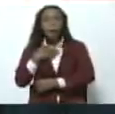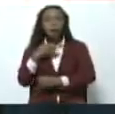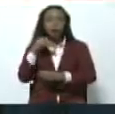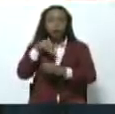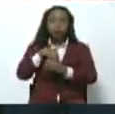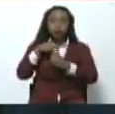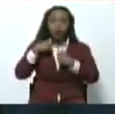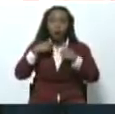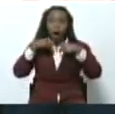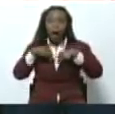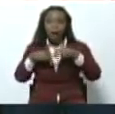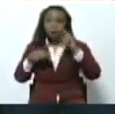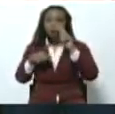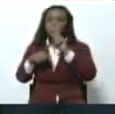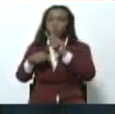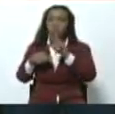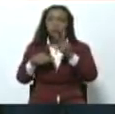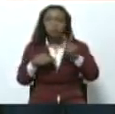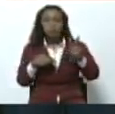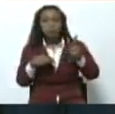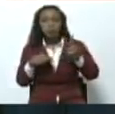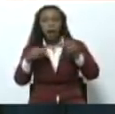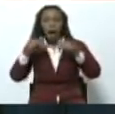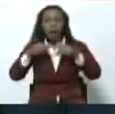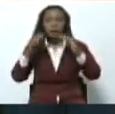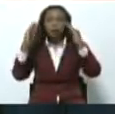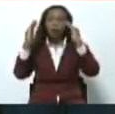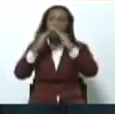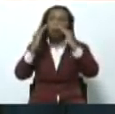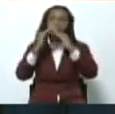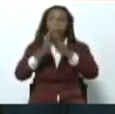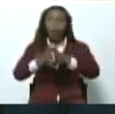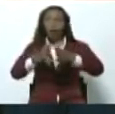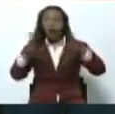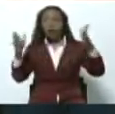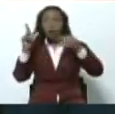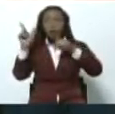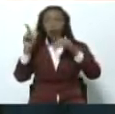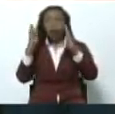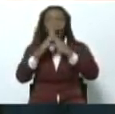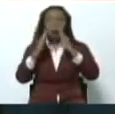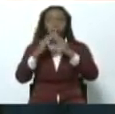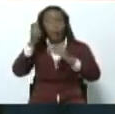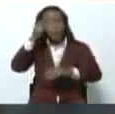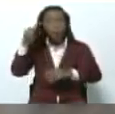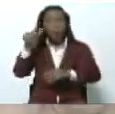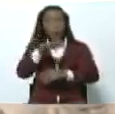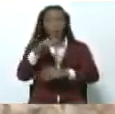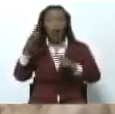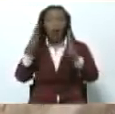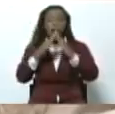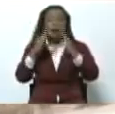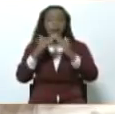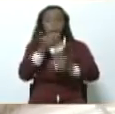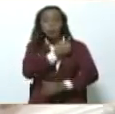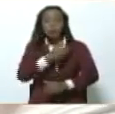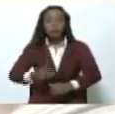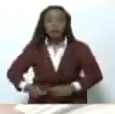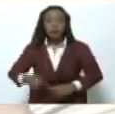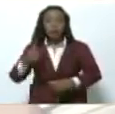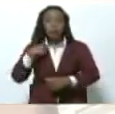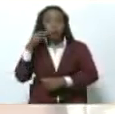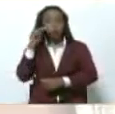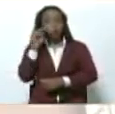aquí, en este palacio, en esta casa grande, en esta casa del pueblo, en esta casa presidencial.